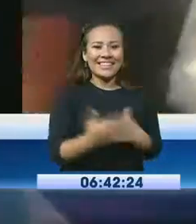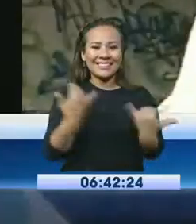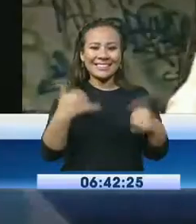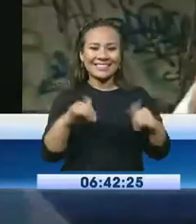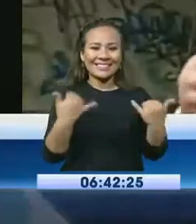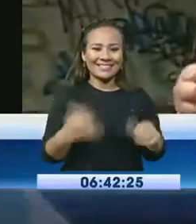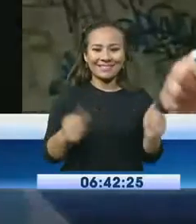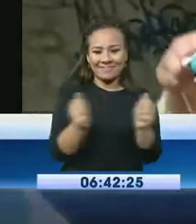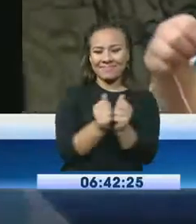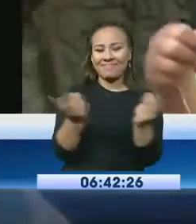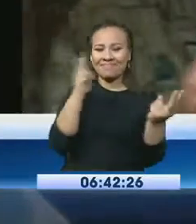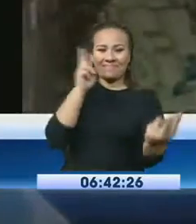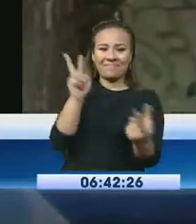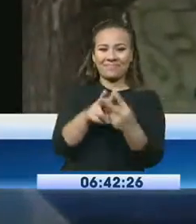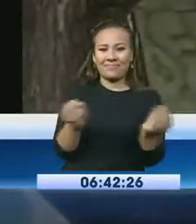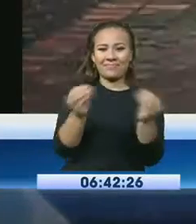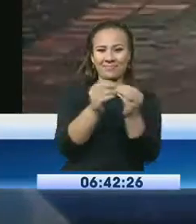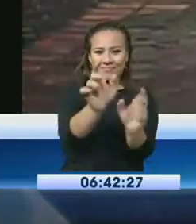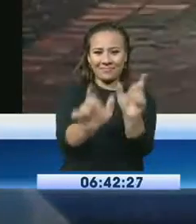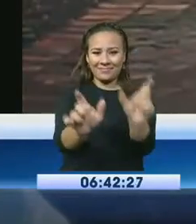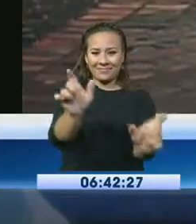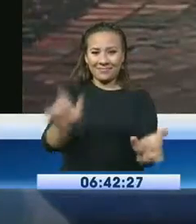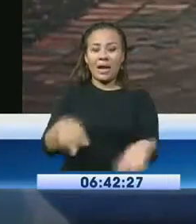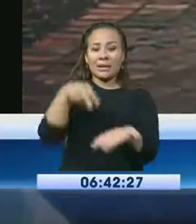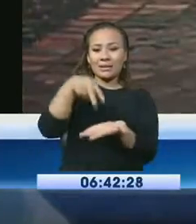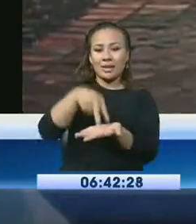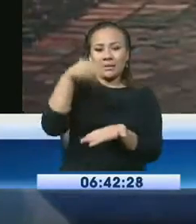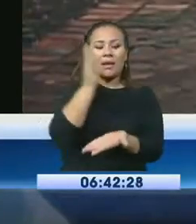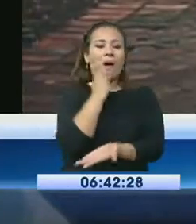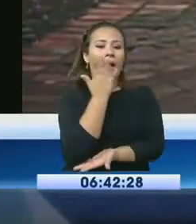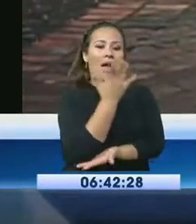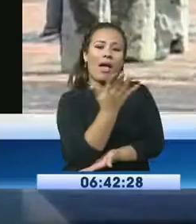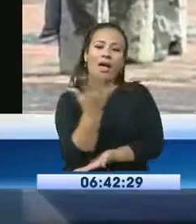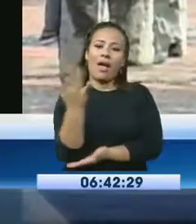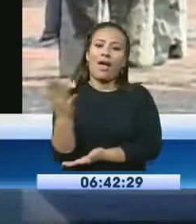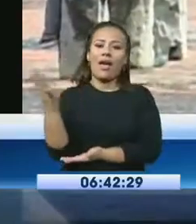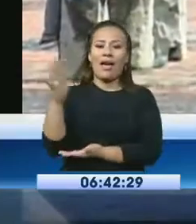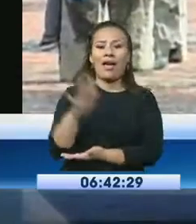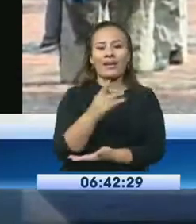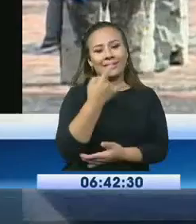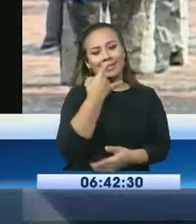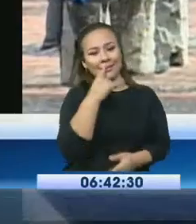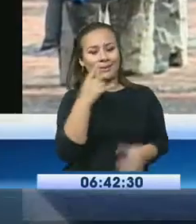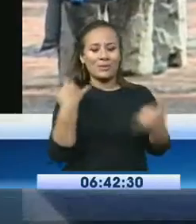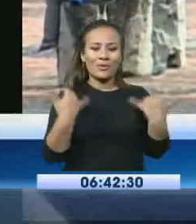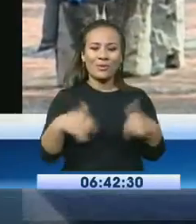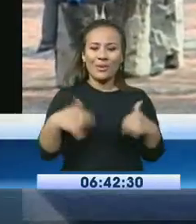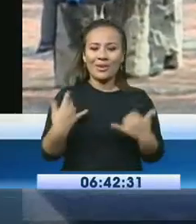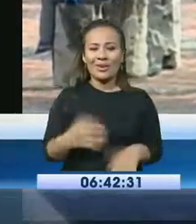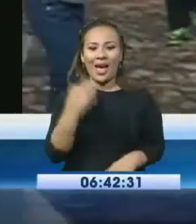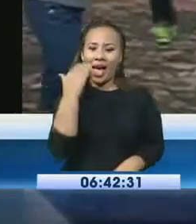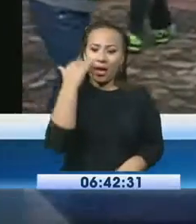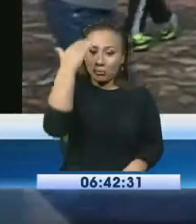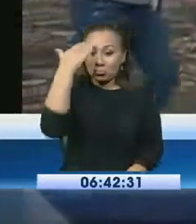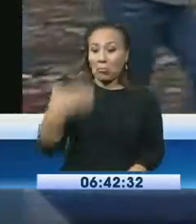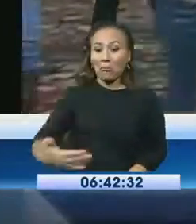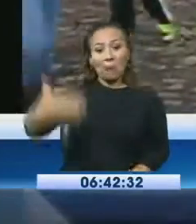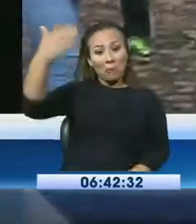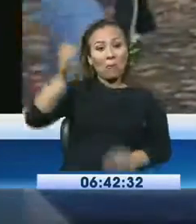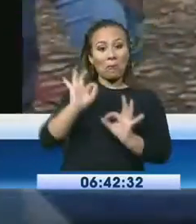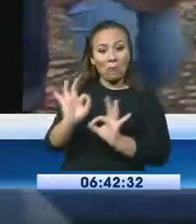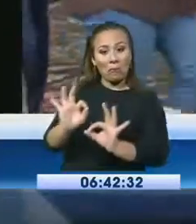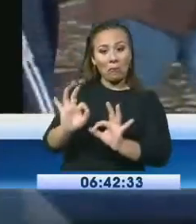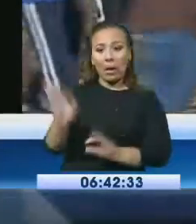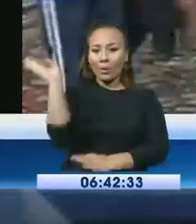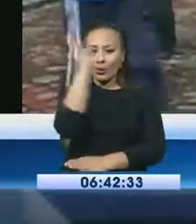un celular saltos canciones pequeños e inocentes rituales que formaron adultos de bien con infancias